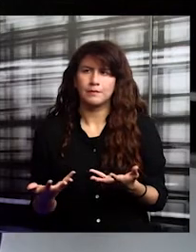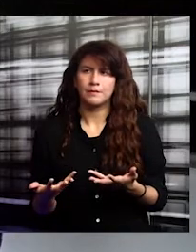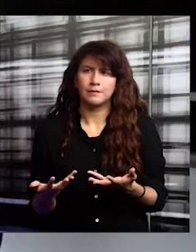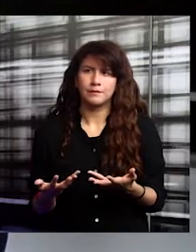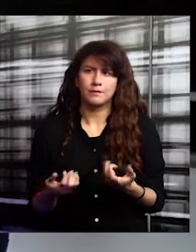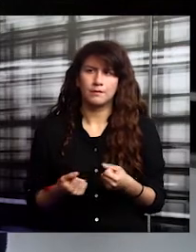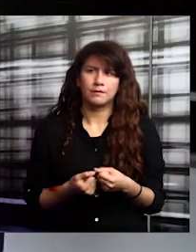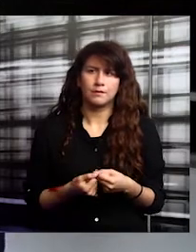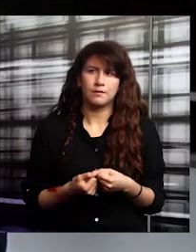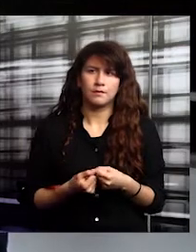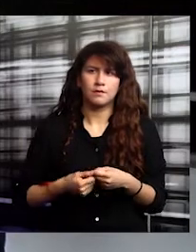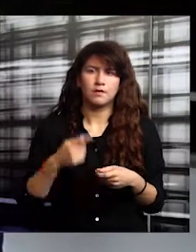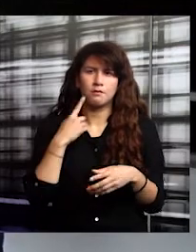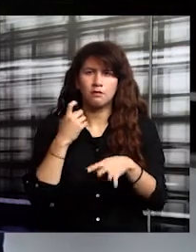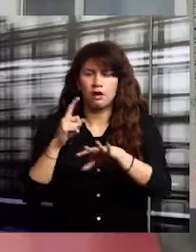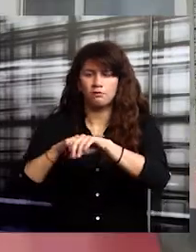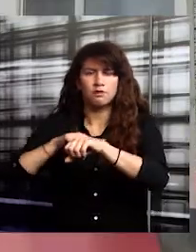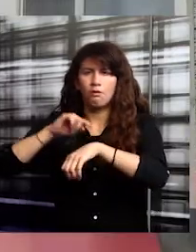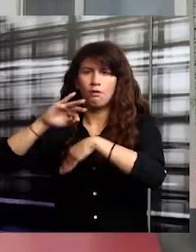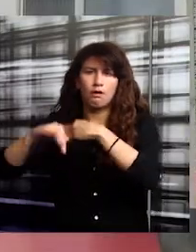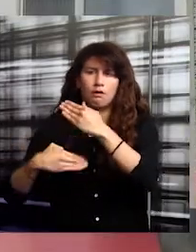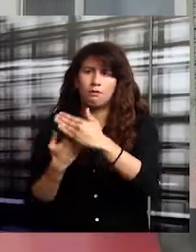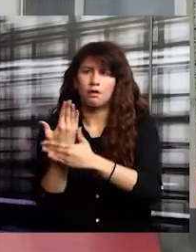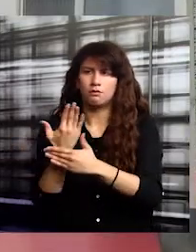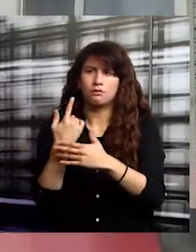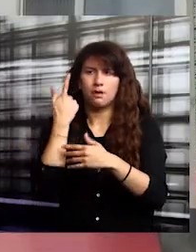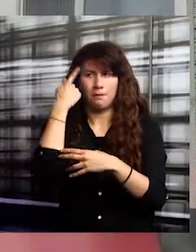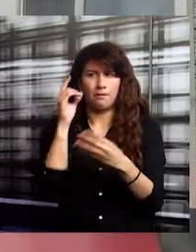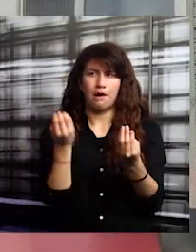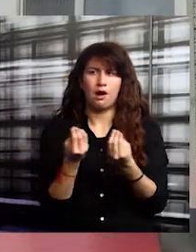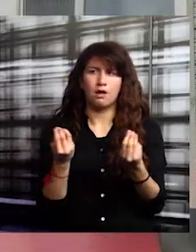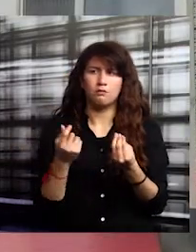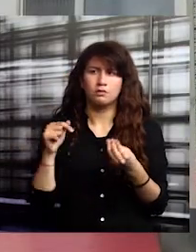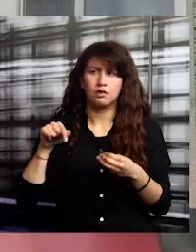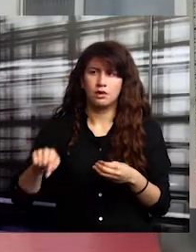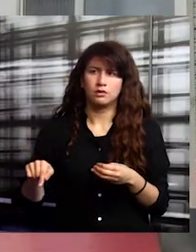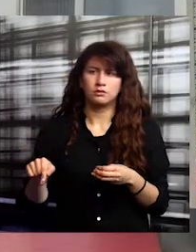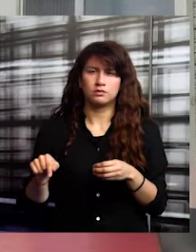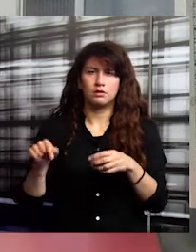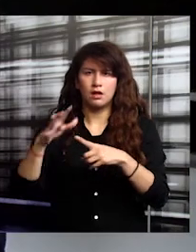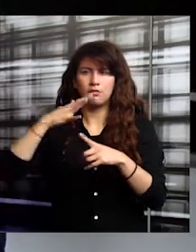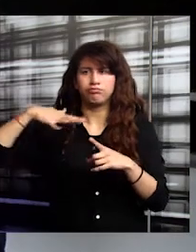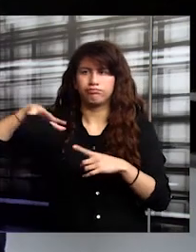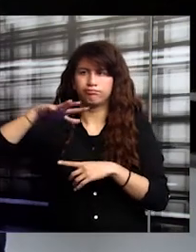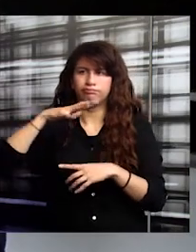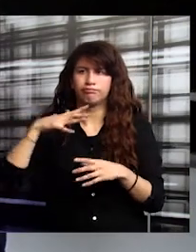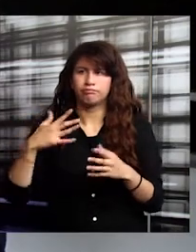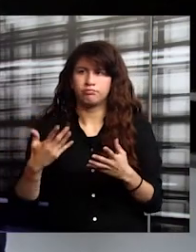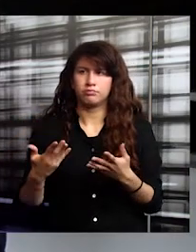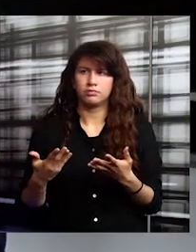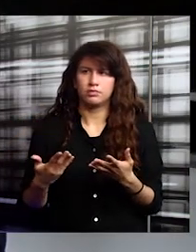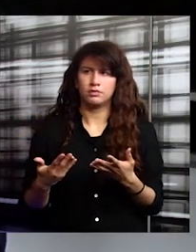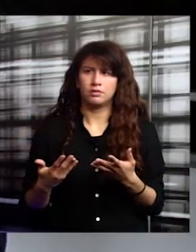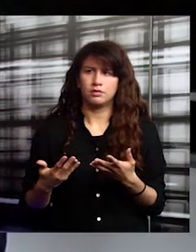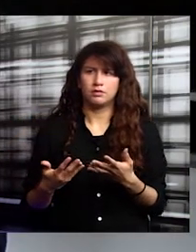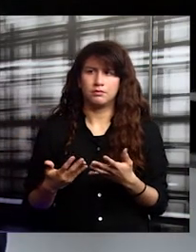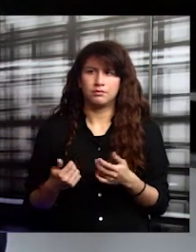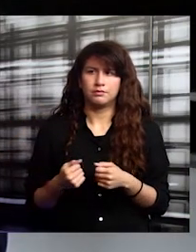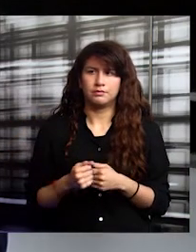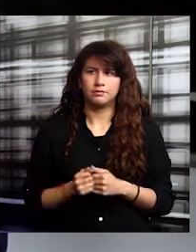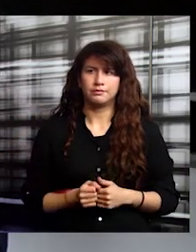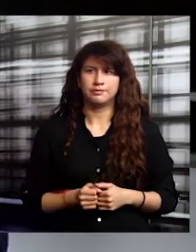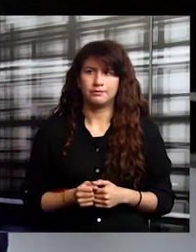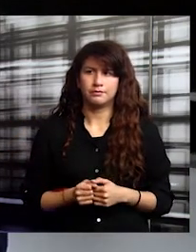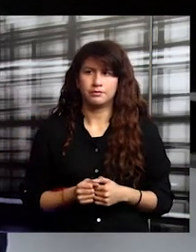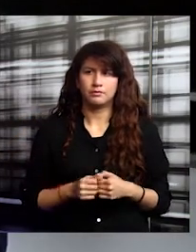momento histórico. Sin duda, yo creo que estamos viviendo un momento histórico. Sin embargo, quedaron ciertos análisis, ciertos